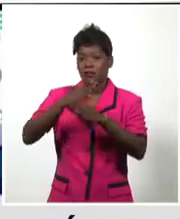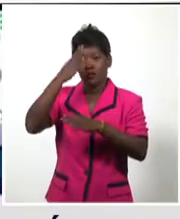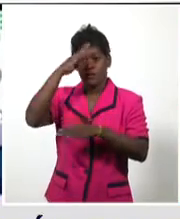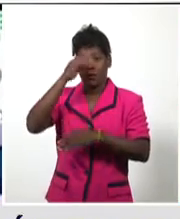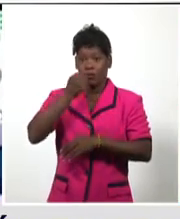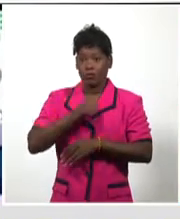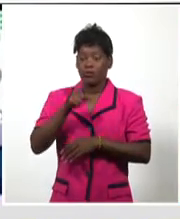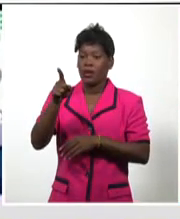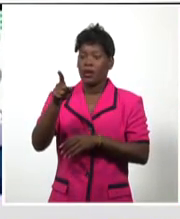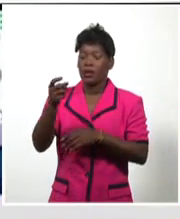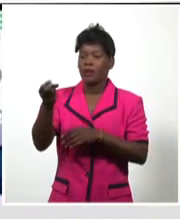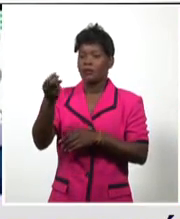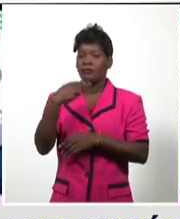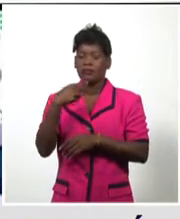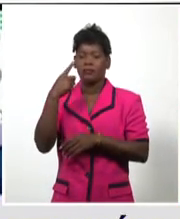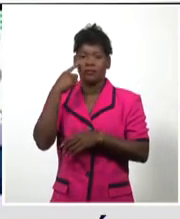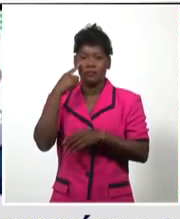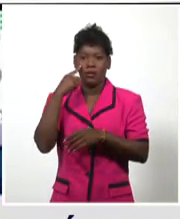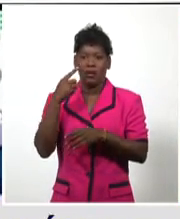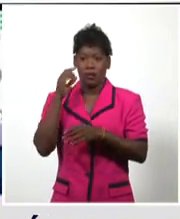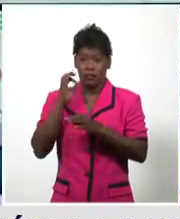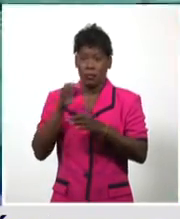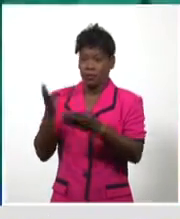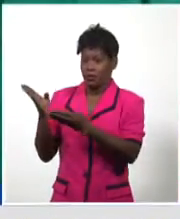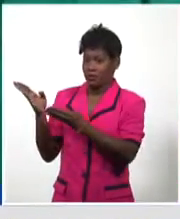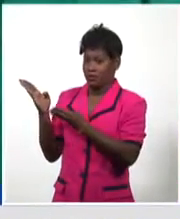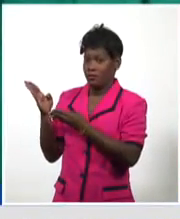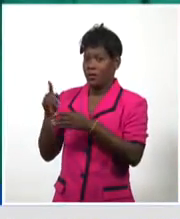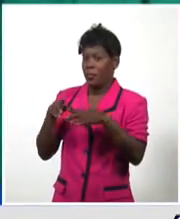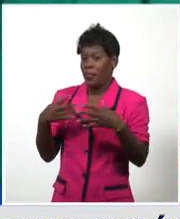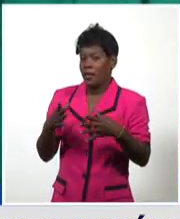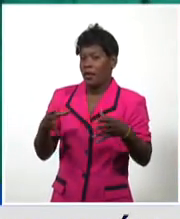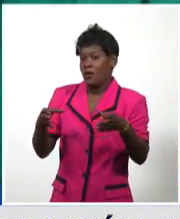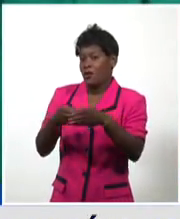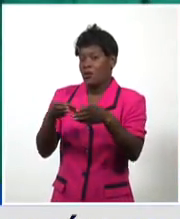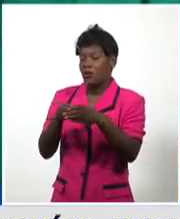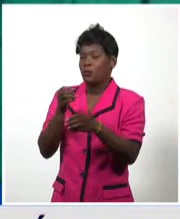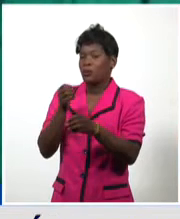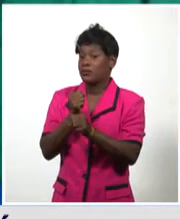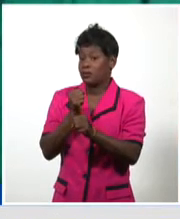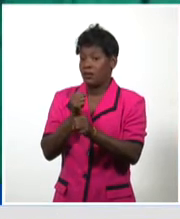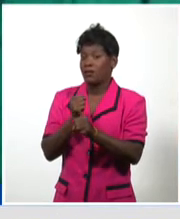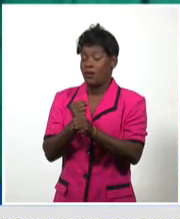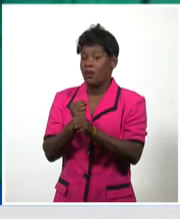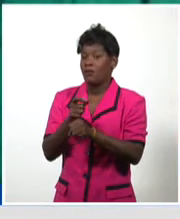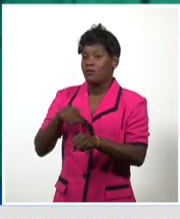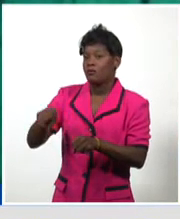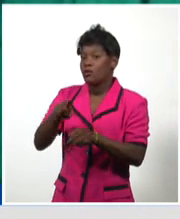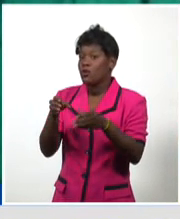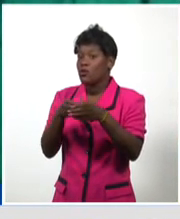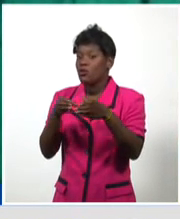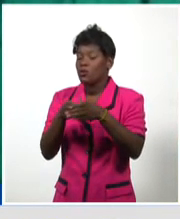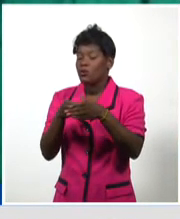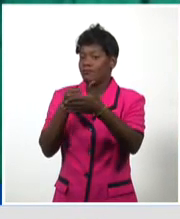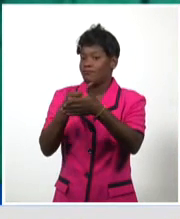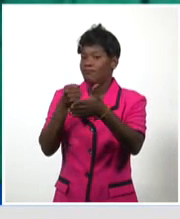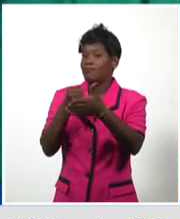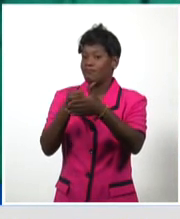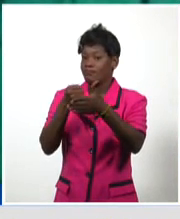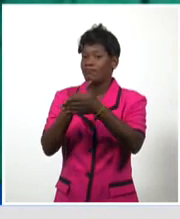esta imagen que quiero presentarles a continuación porque ellos forman parte de la Brigada Florence Nightingale, en honor a la pionera de